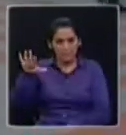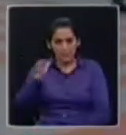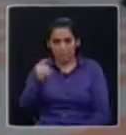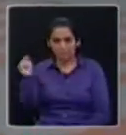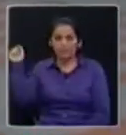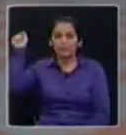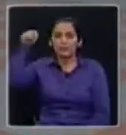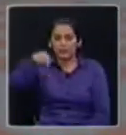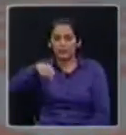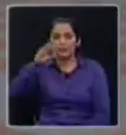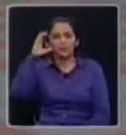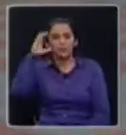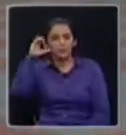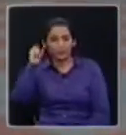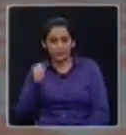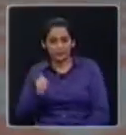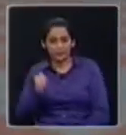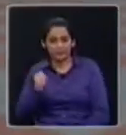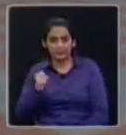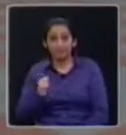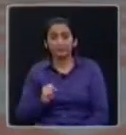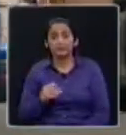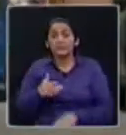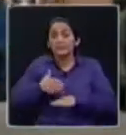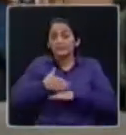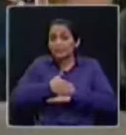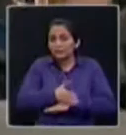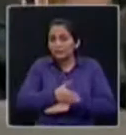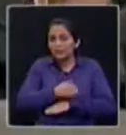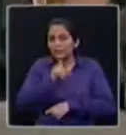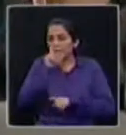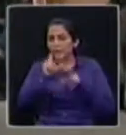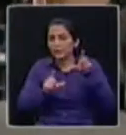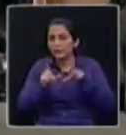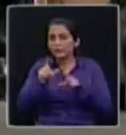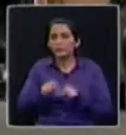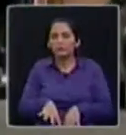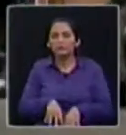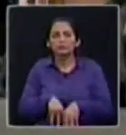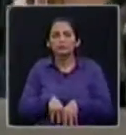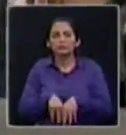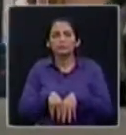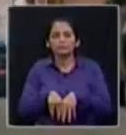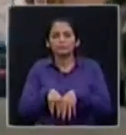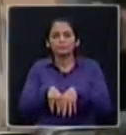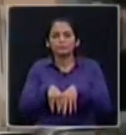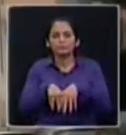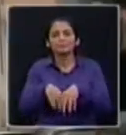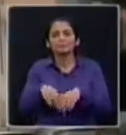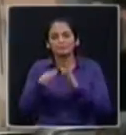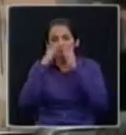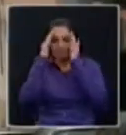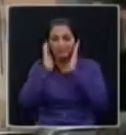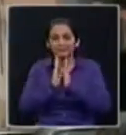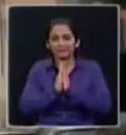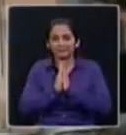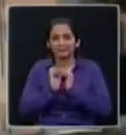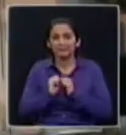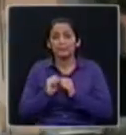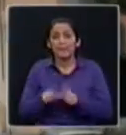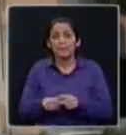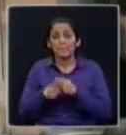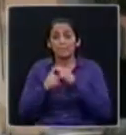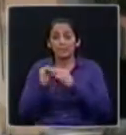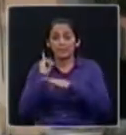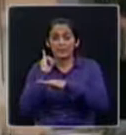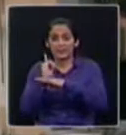el sur de la ciudad de Cuenca. Luego se desarrollará una procesión con la imagen. La manifestación religiosa iniciará en la iglesia de San Roque,